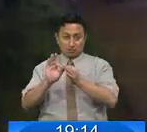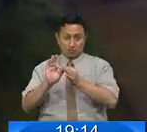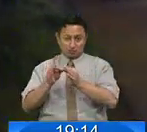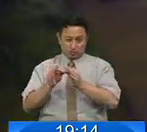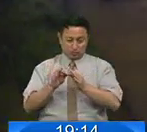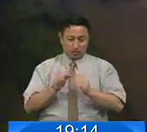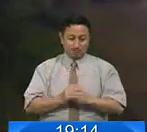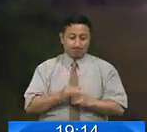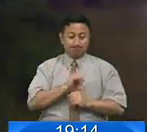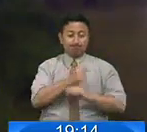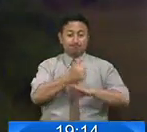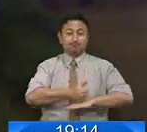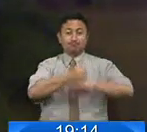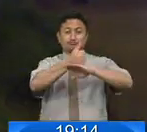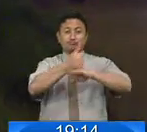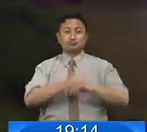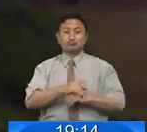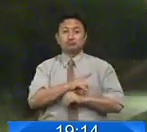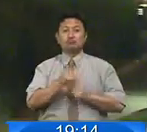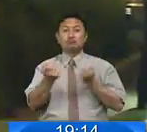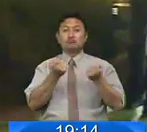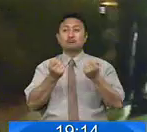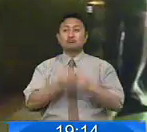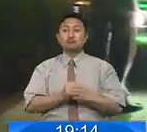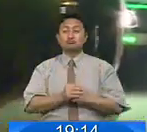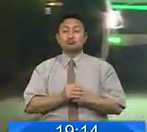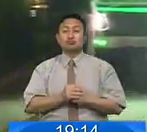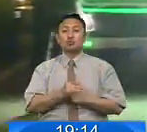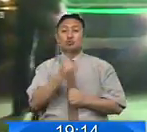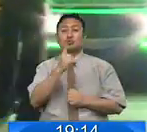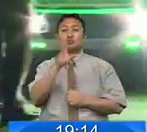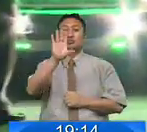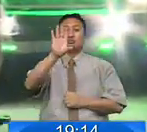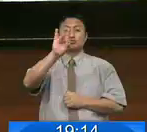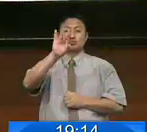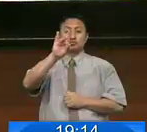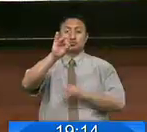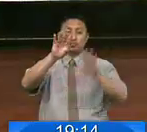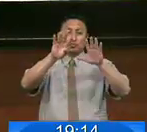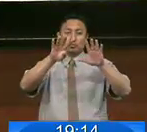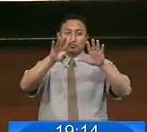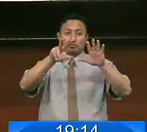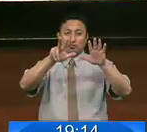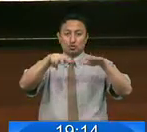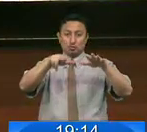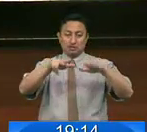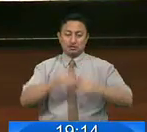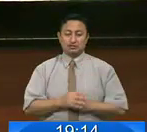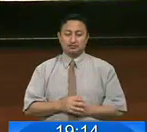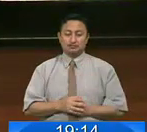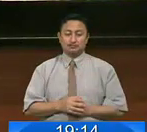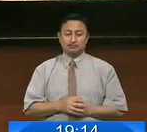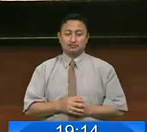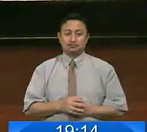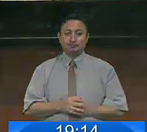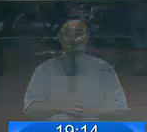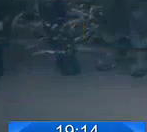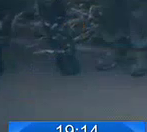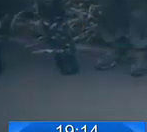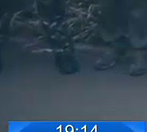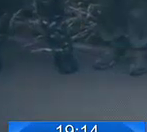según las autoridades la medida durará únicamente ocho meses ínformó sofía vintimilla